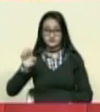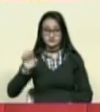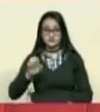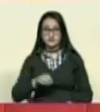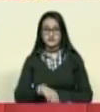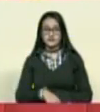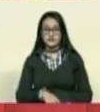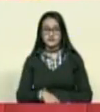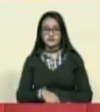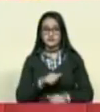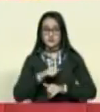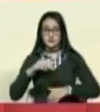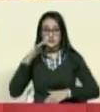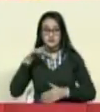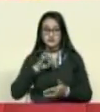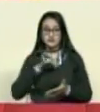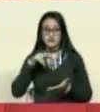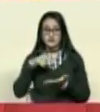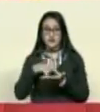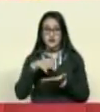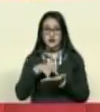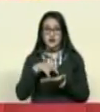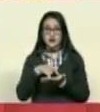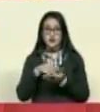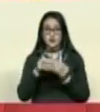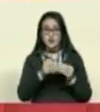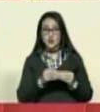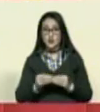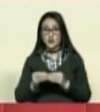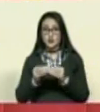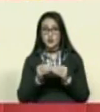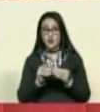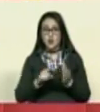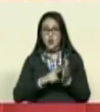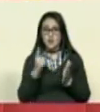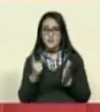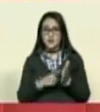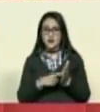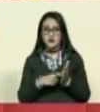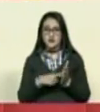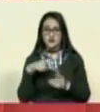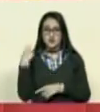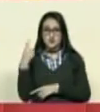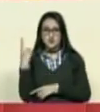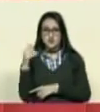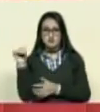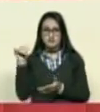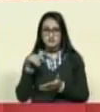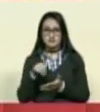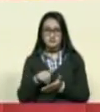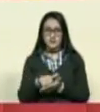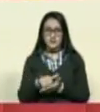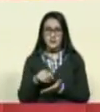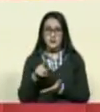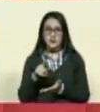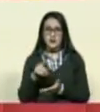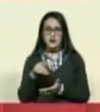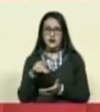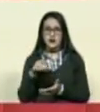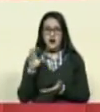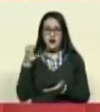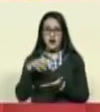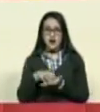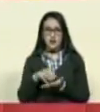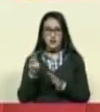de la Armada Bolivariana, Estado Carabobo. Reacondicionamiento integral de la base aérea Libertador, ubicada en Maracay, Estado Aragua. Construcción de